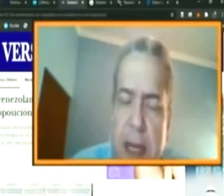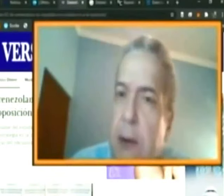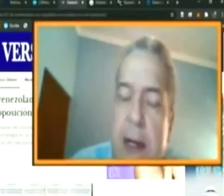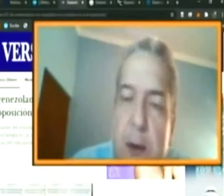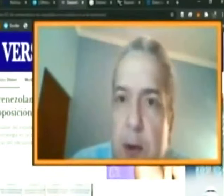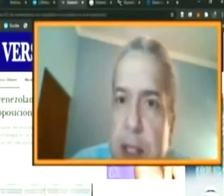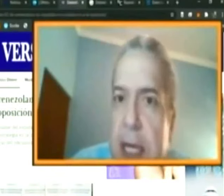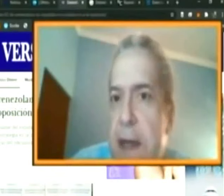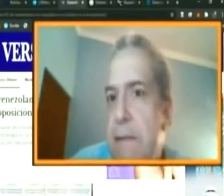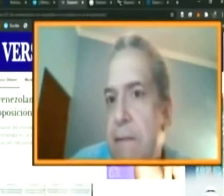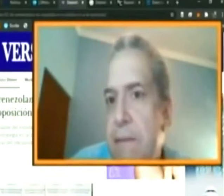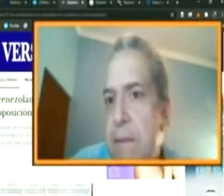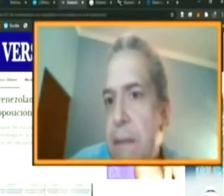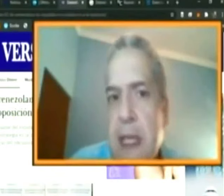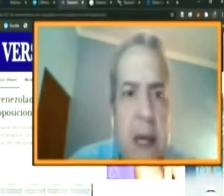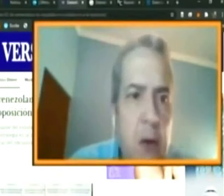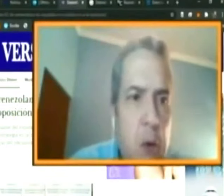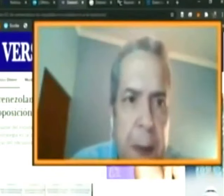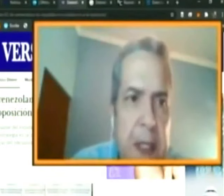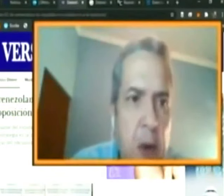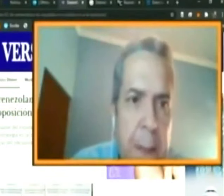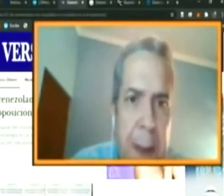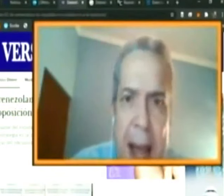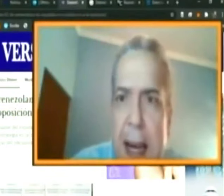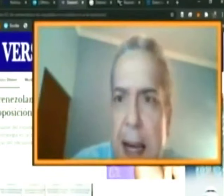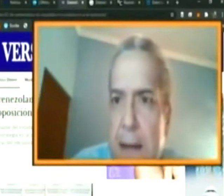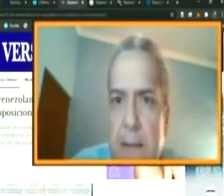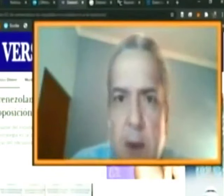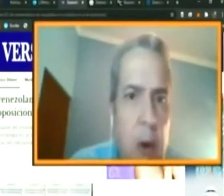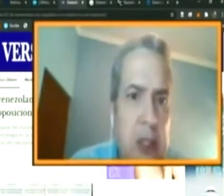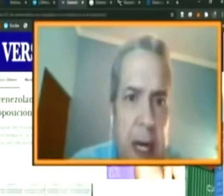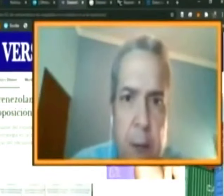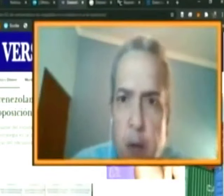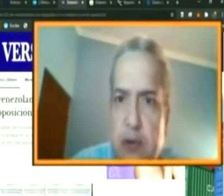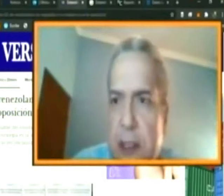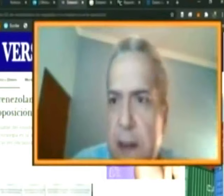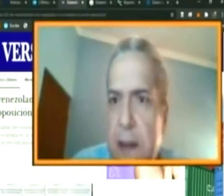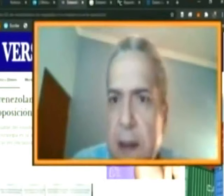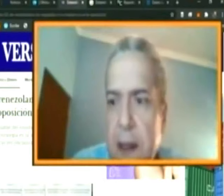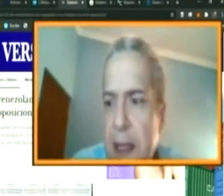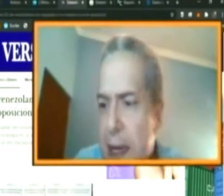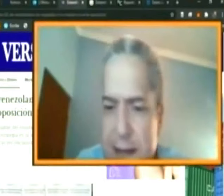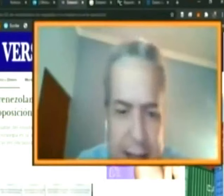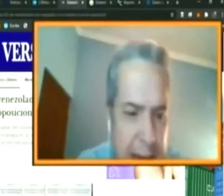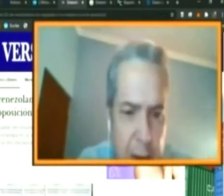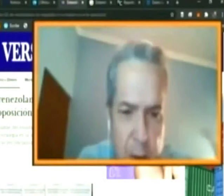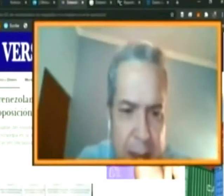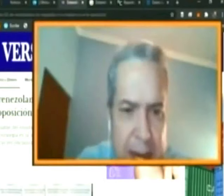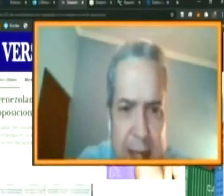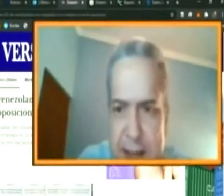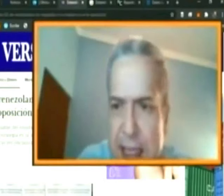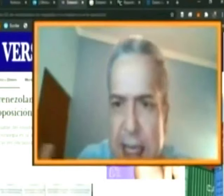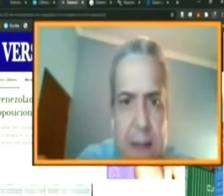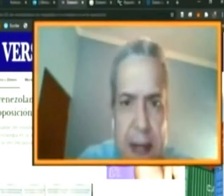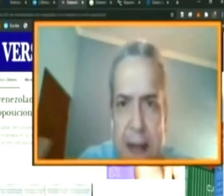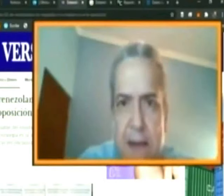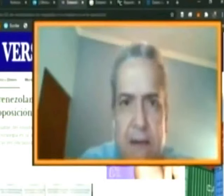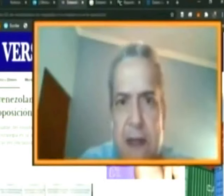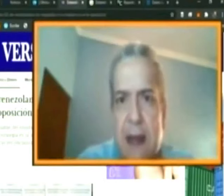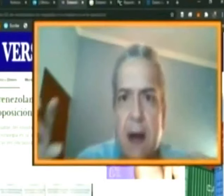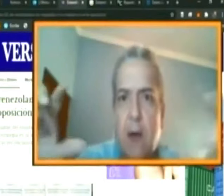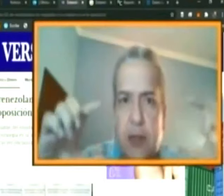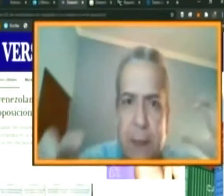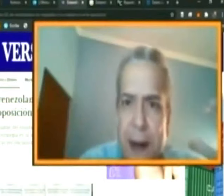mes de noviembre. Pero nada. Se había asomado hasta el día de ayer cuando recibieron la señal.